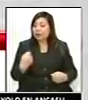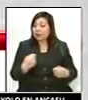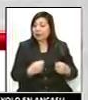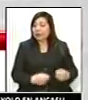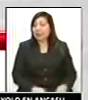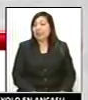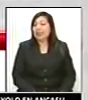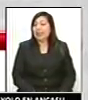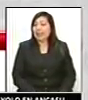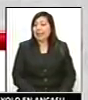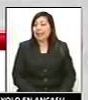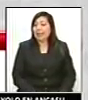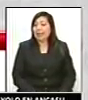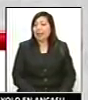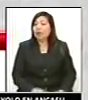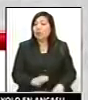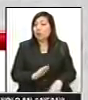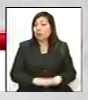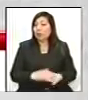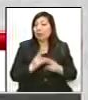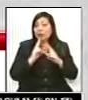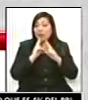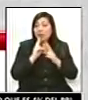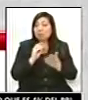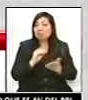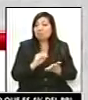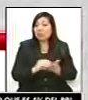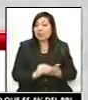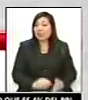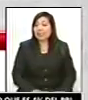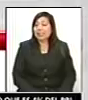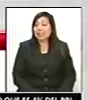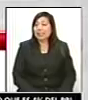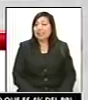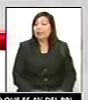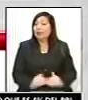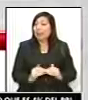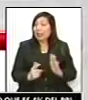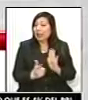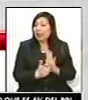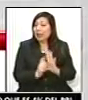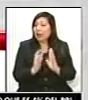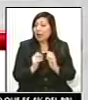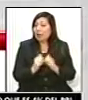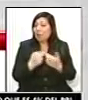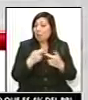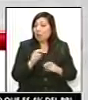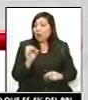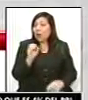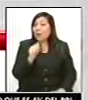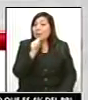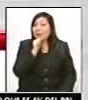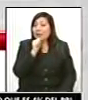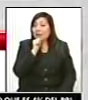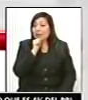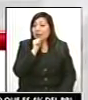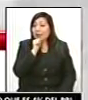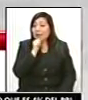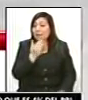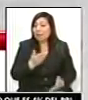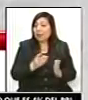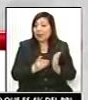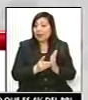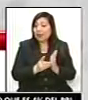inversión. Al respecto, resulta pertinente indicar que la Ley Marco de Asociaciones Público-Privadas, aprobada mediante